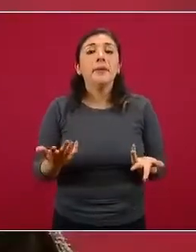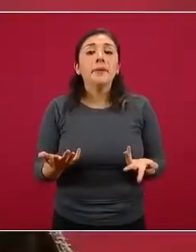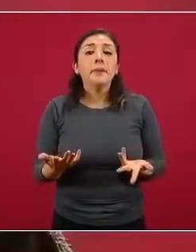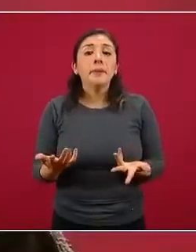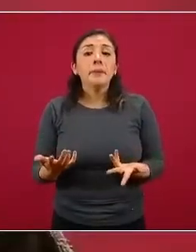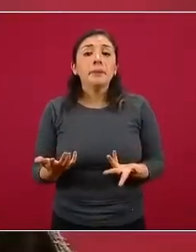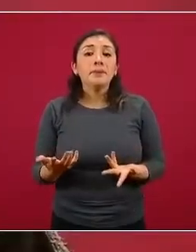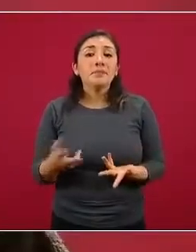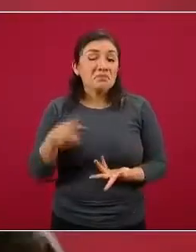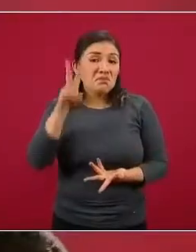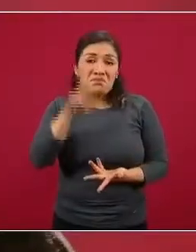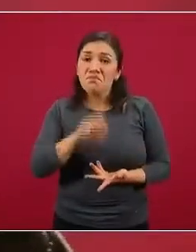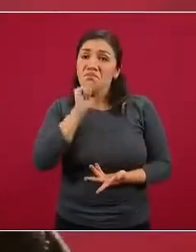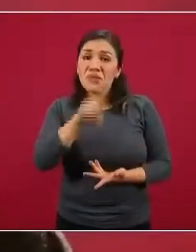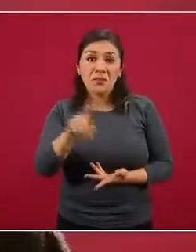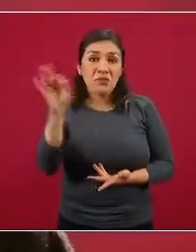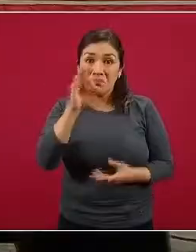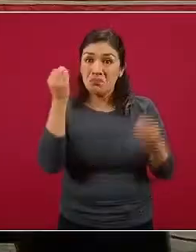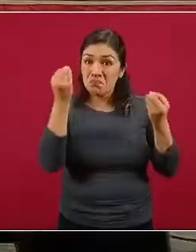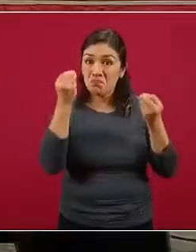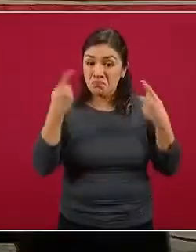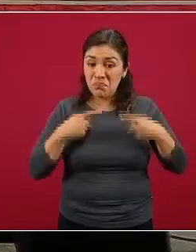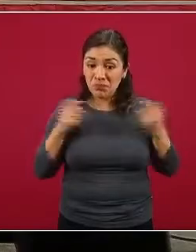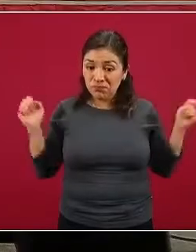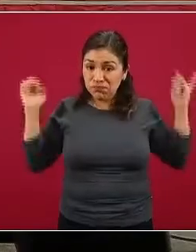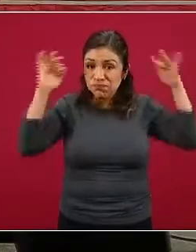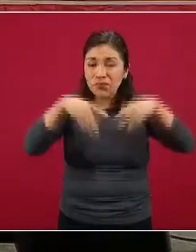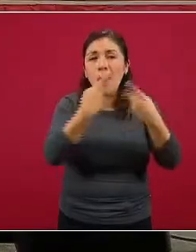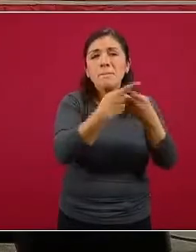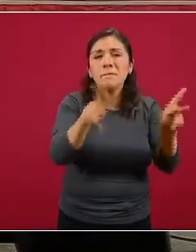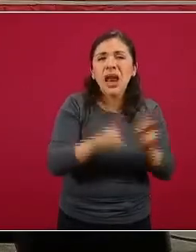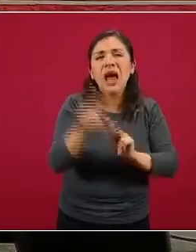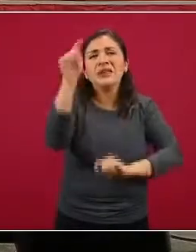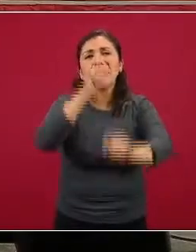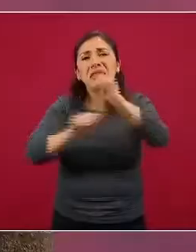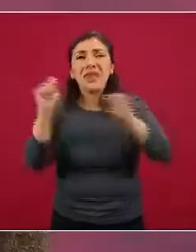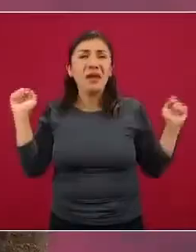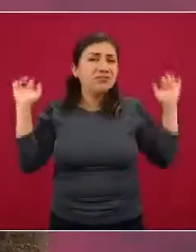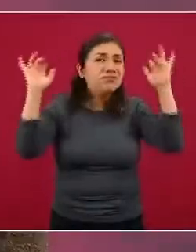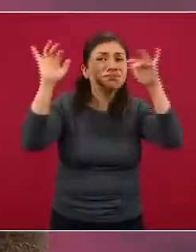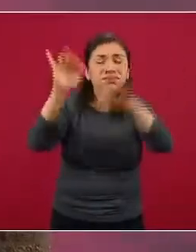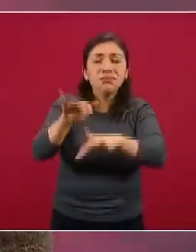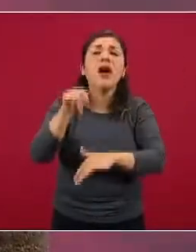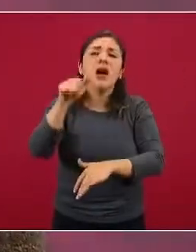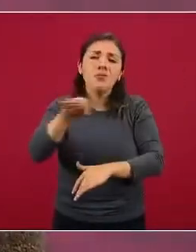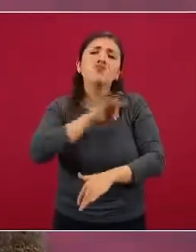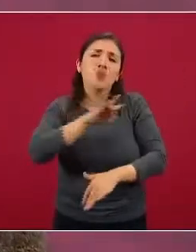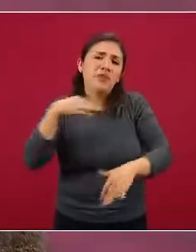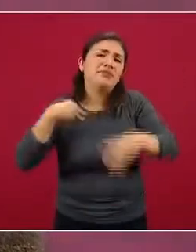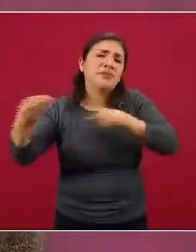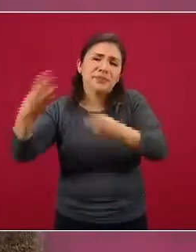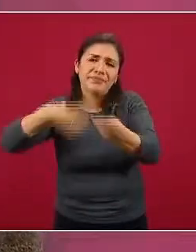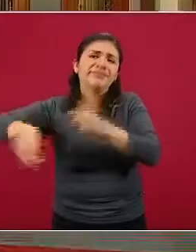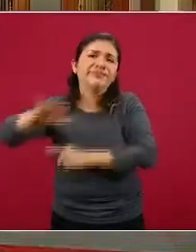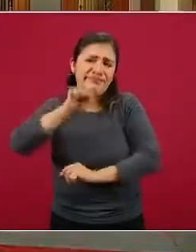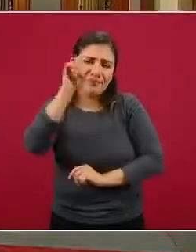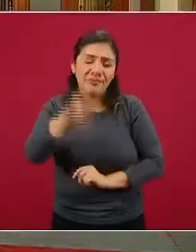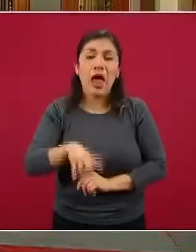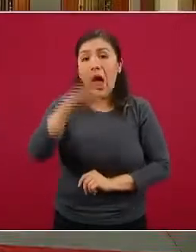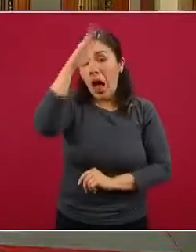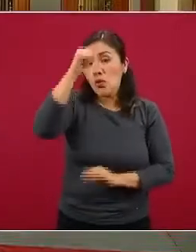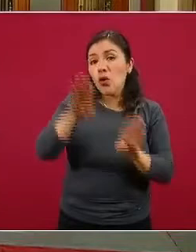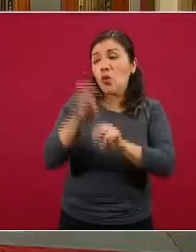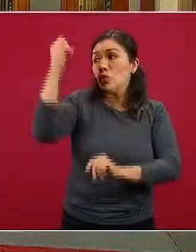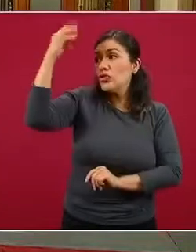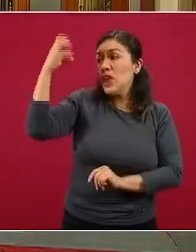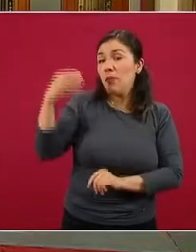y lo mismo, si se congrega mucha gente en las plazas comerciales, va a haber contagios. De acuerdo con el semáforo